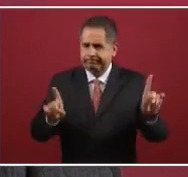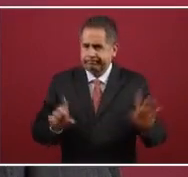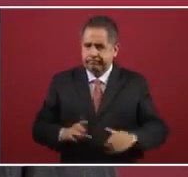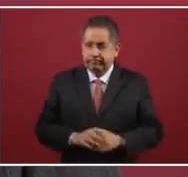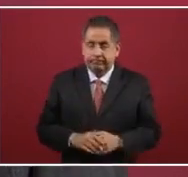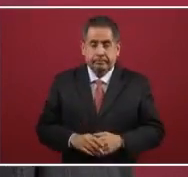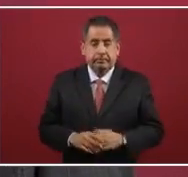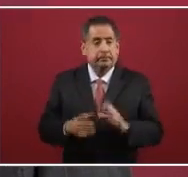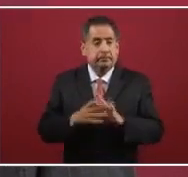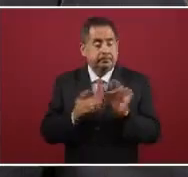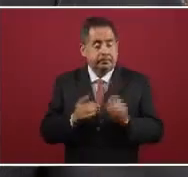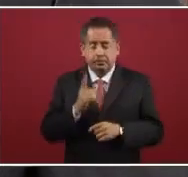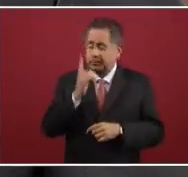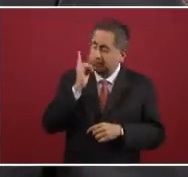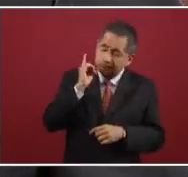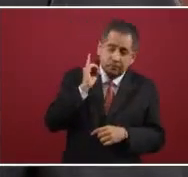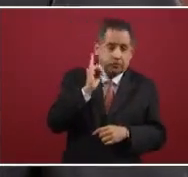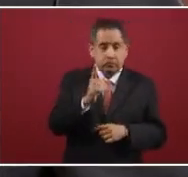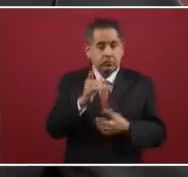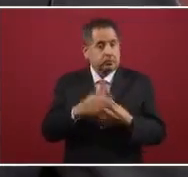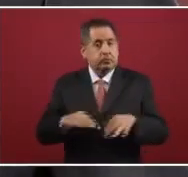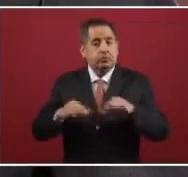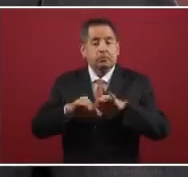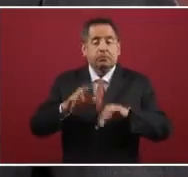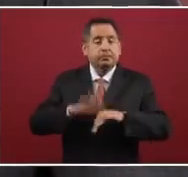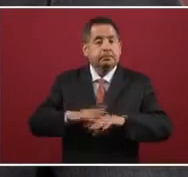Y lo que estimamos más importante en nuestra vida